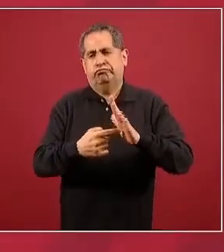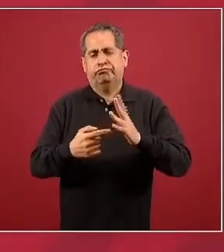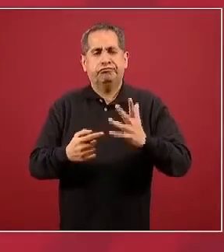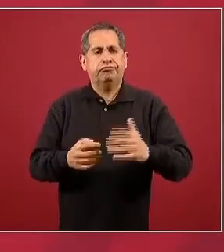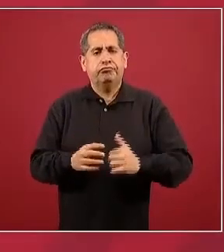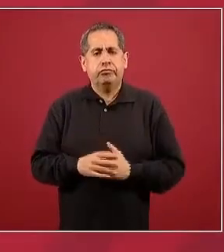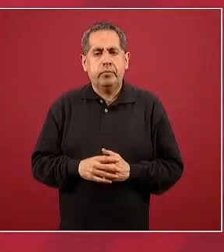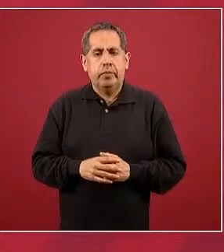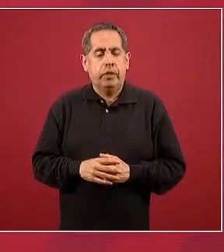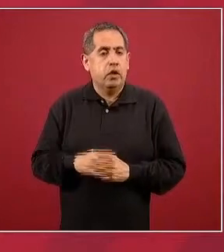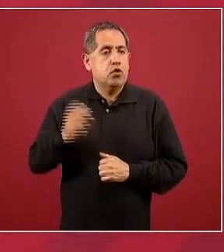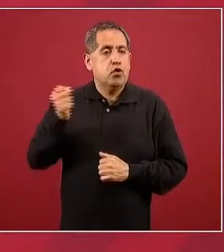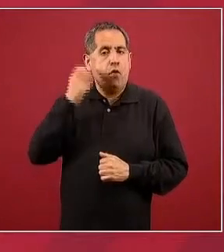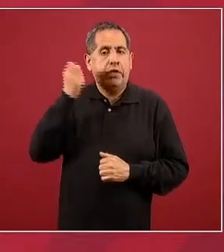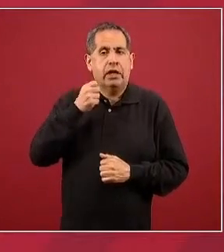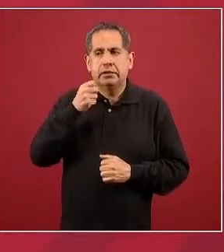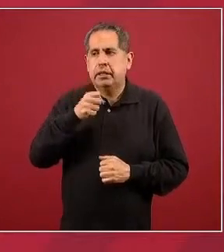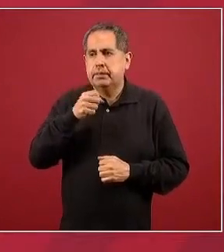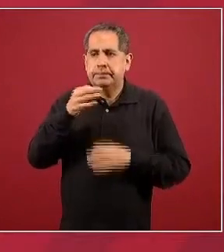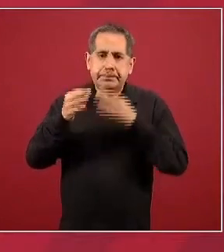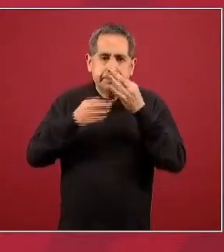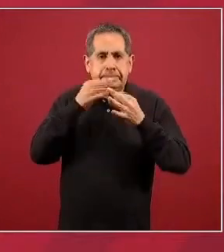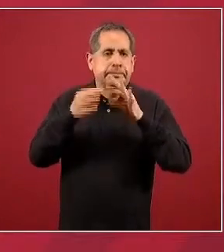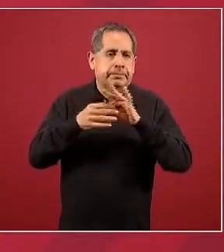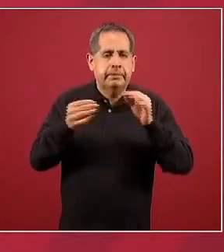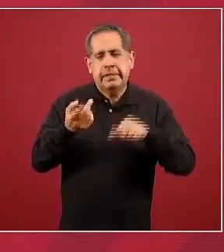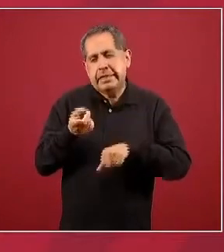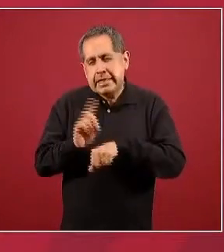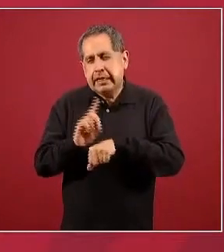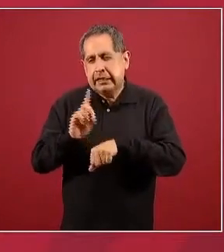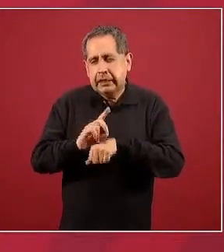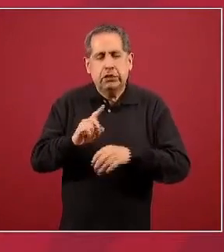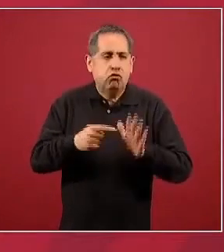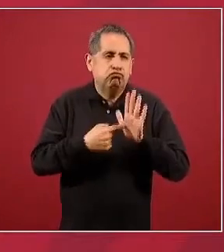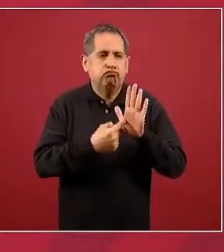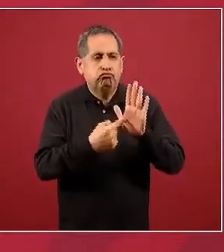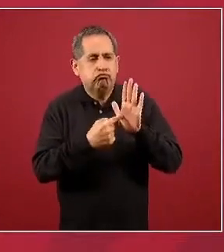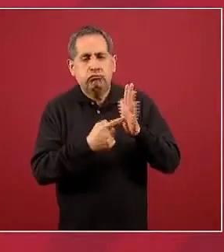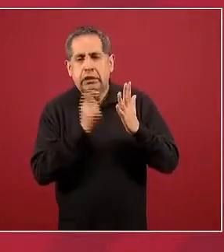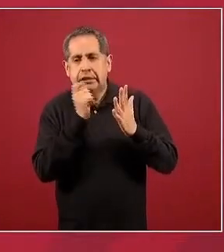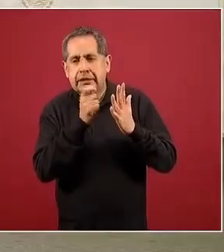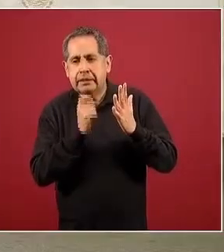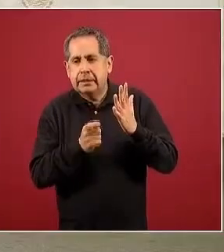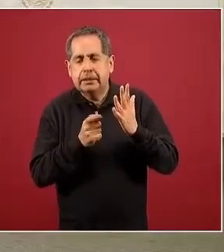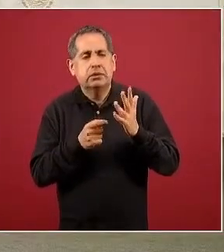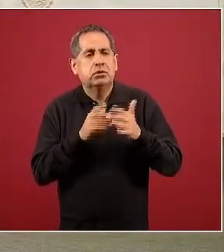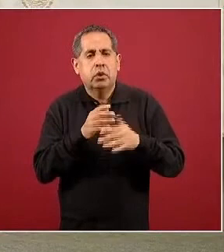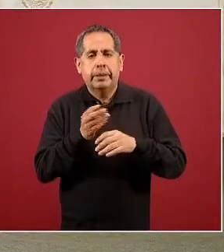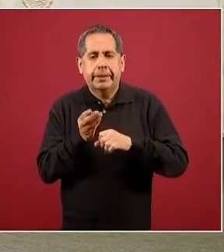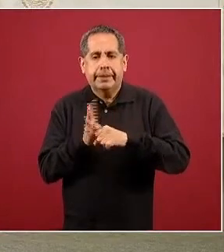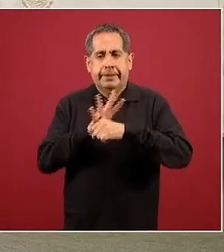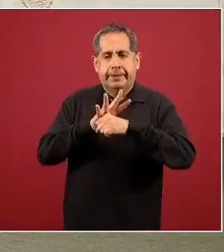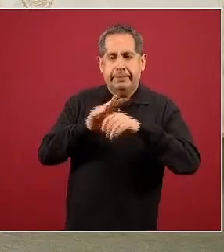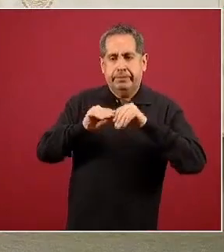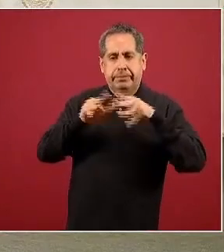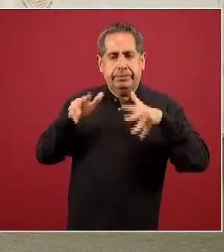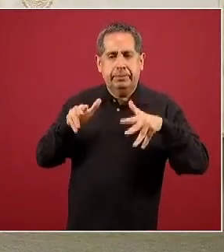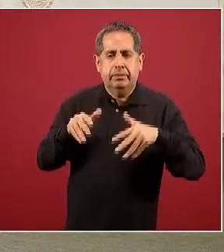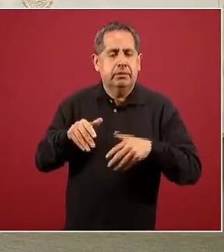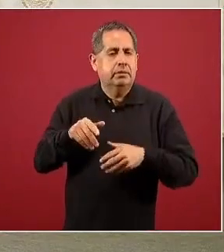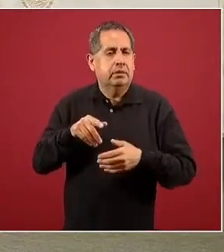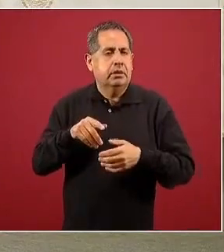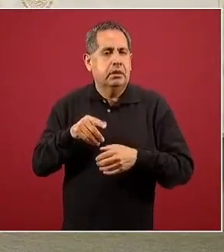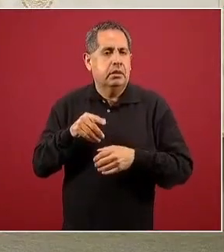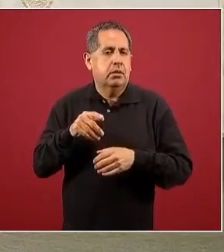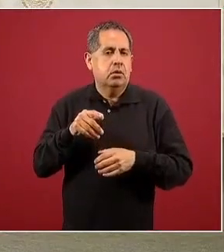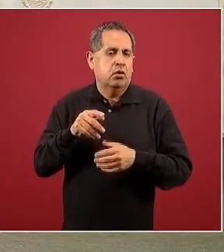la conferencia de prensa, los datos de todos los días sobre la epidemia de COVID-19. En